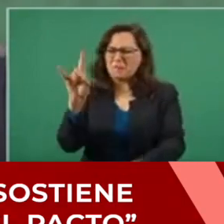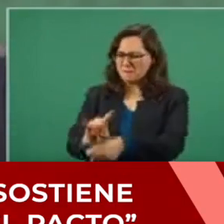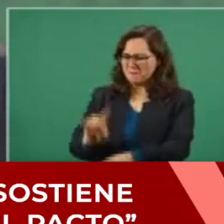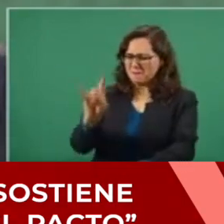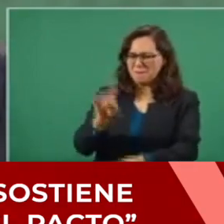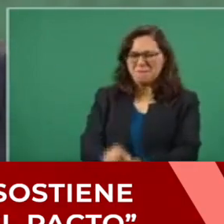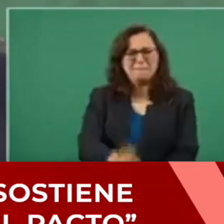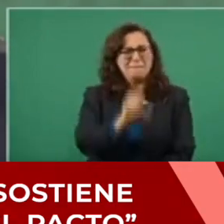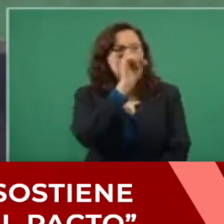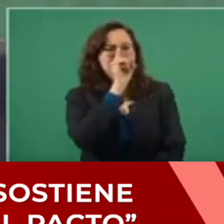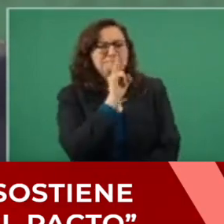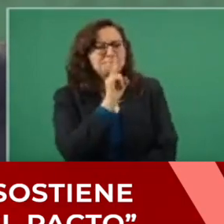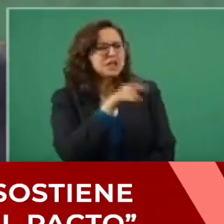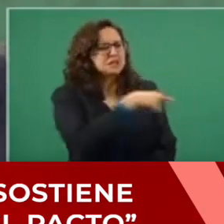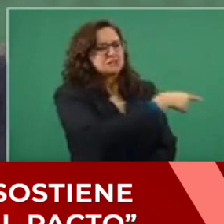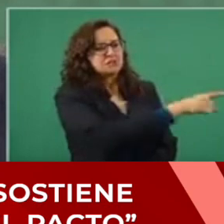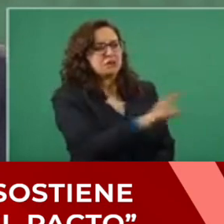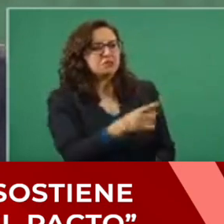Les digo